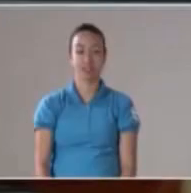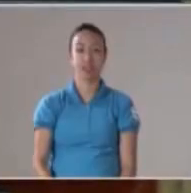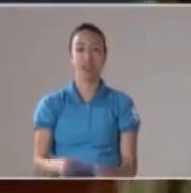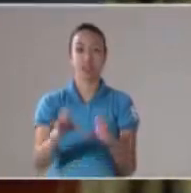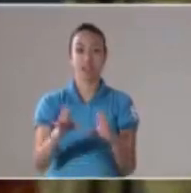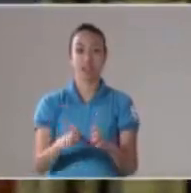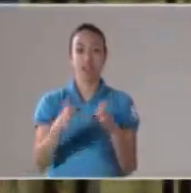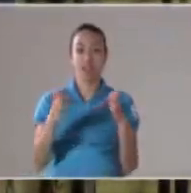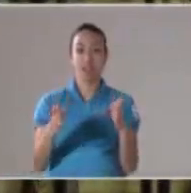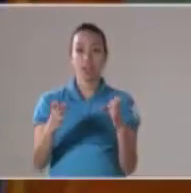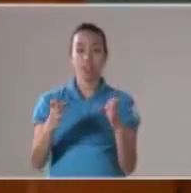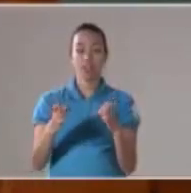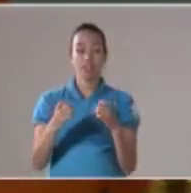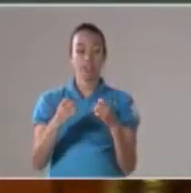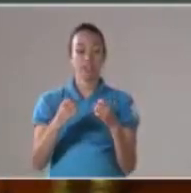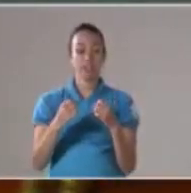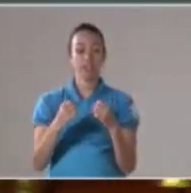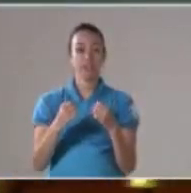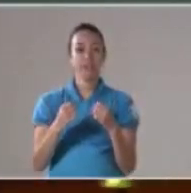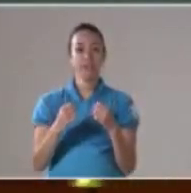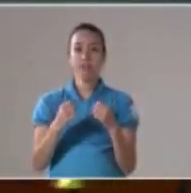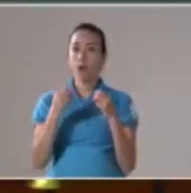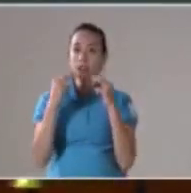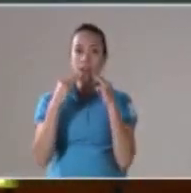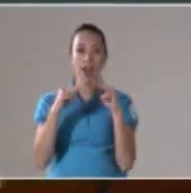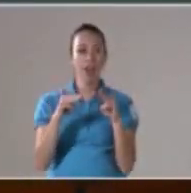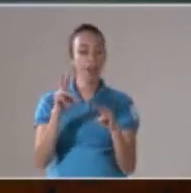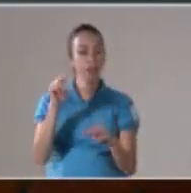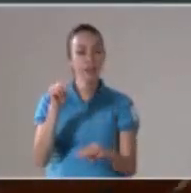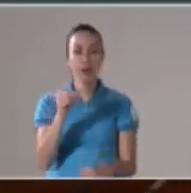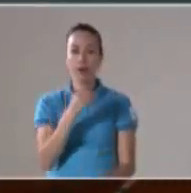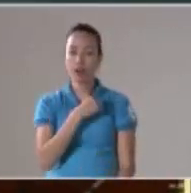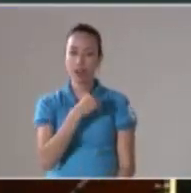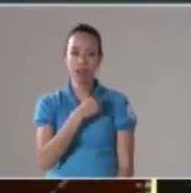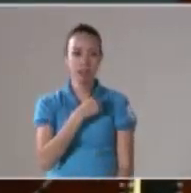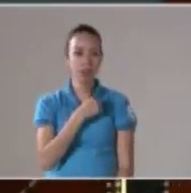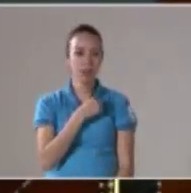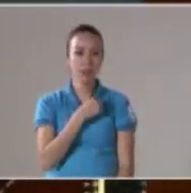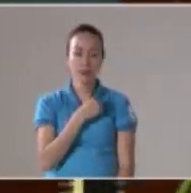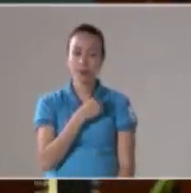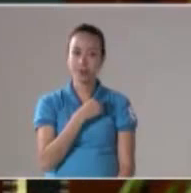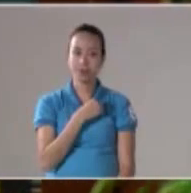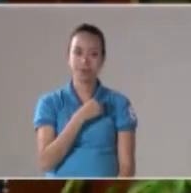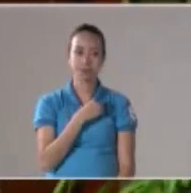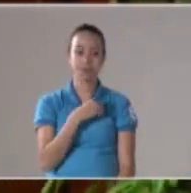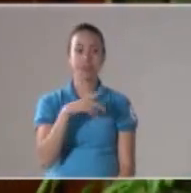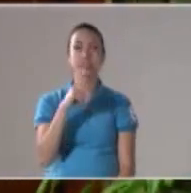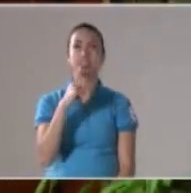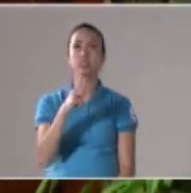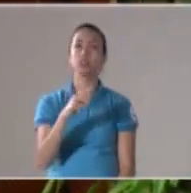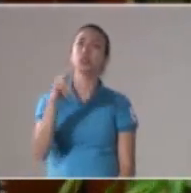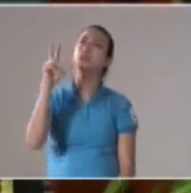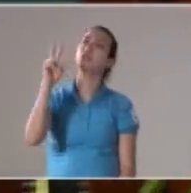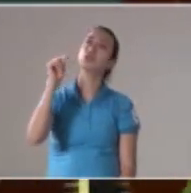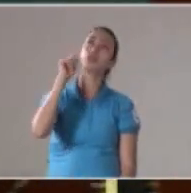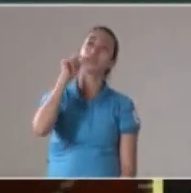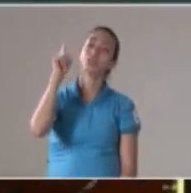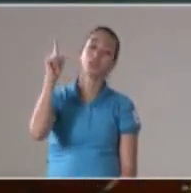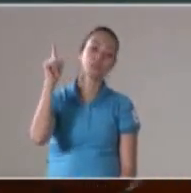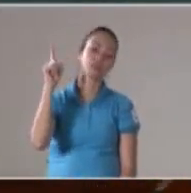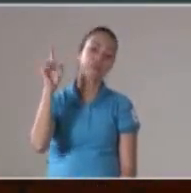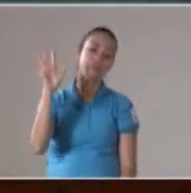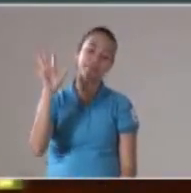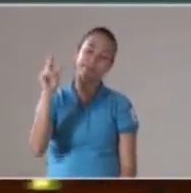Entonces, pero Moisés no quiso. Por eso Moisés no es chapín, porque él no quiso. Dijo: no, Señor.